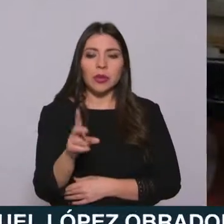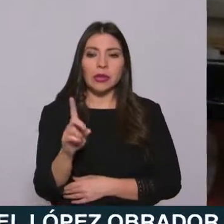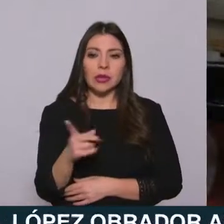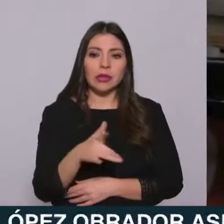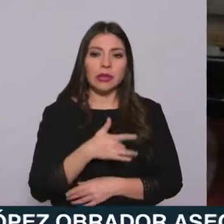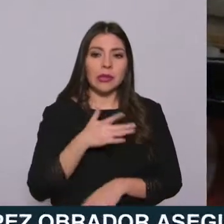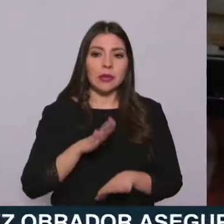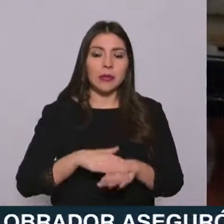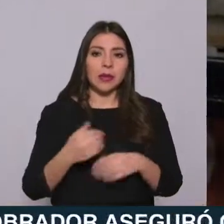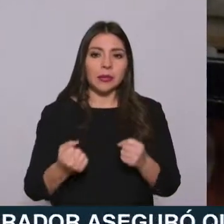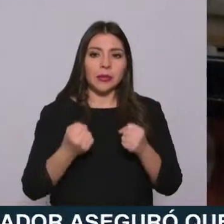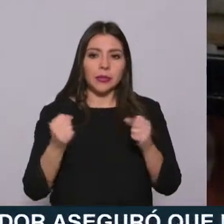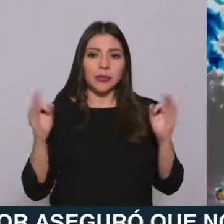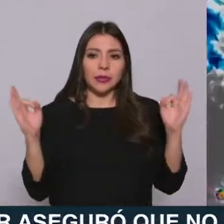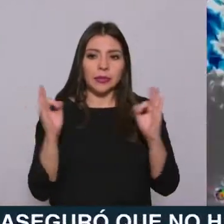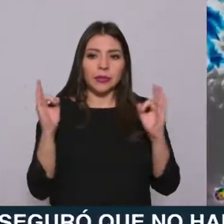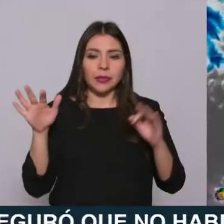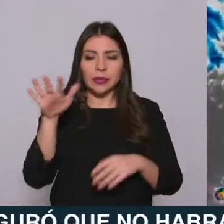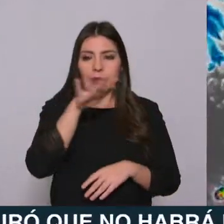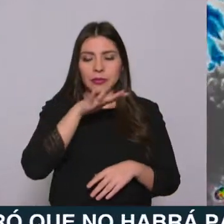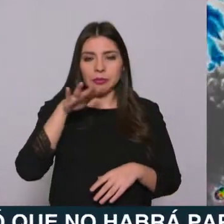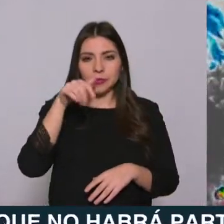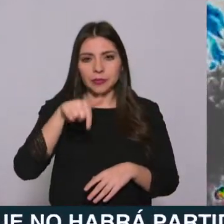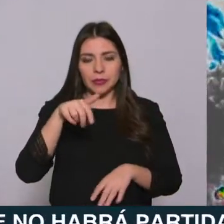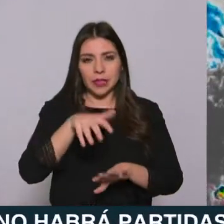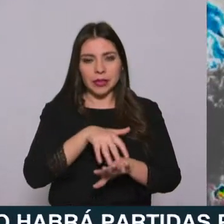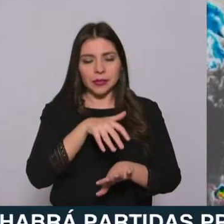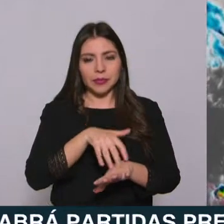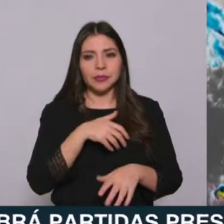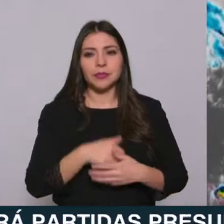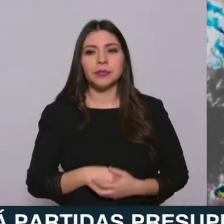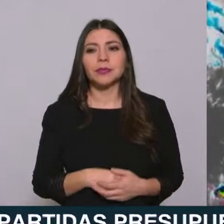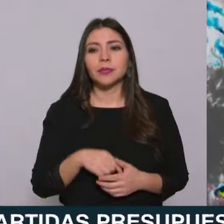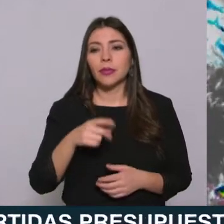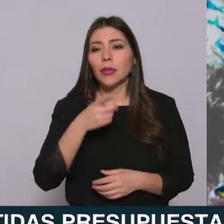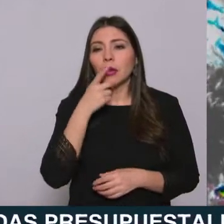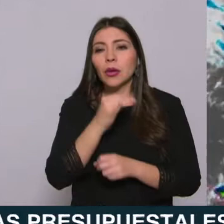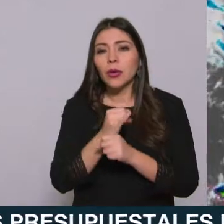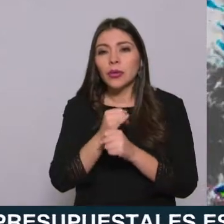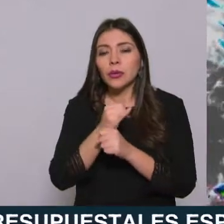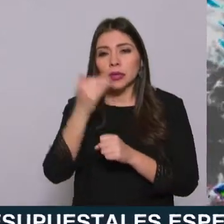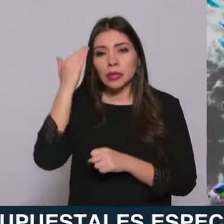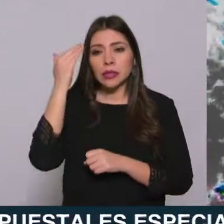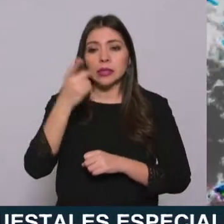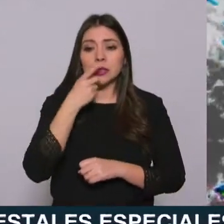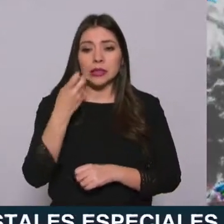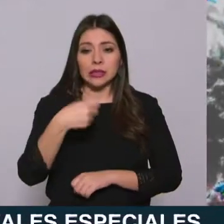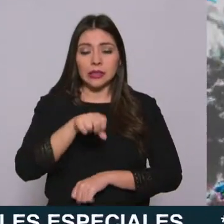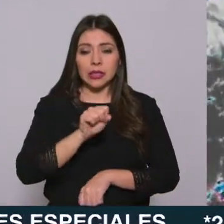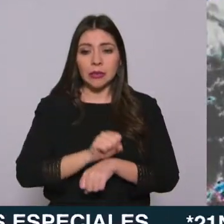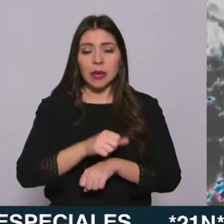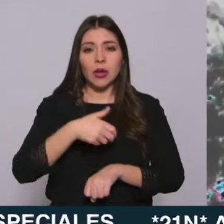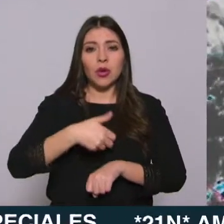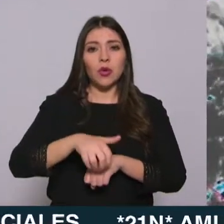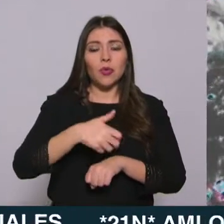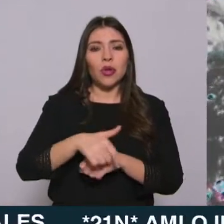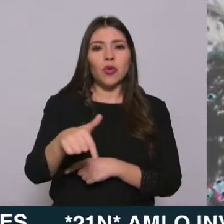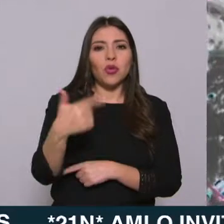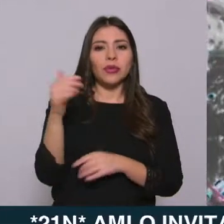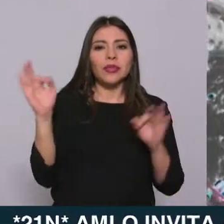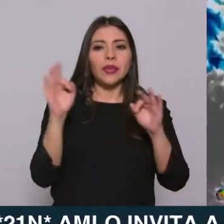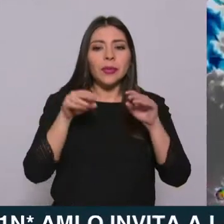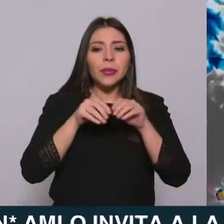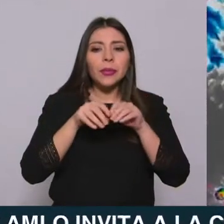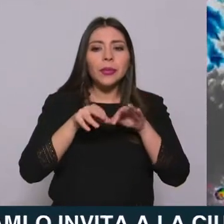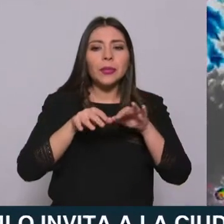es la temporada de la helada aquí. De acuerdo con el Servicio Meteorológico Nacional, esta semana entró el Frente Frío número 12, por lo que se prevé en la